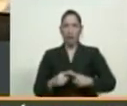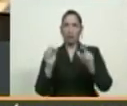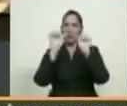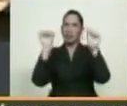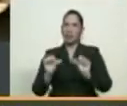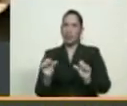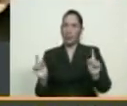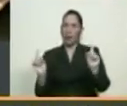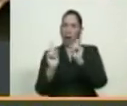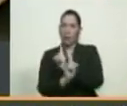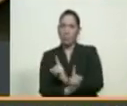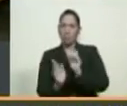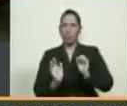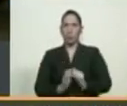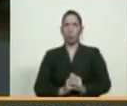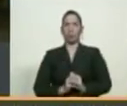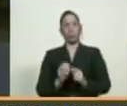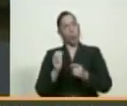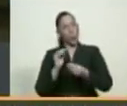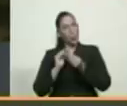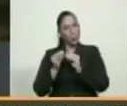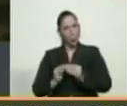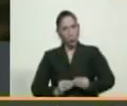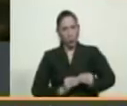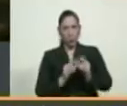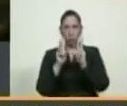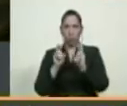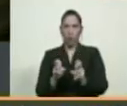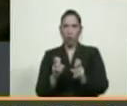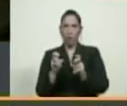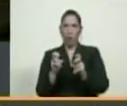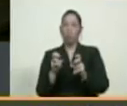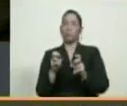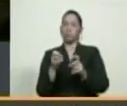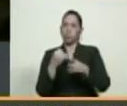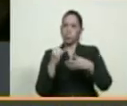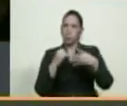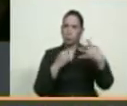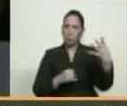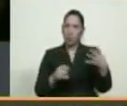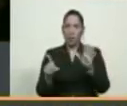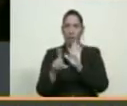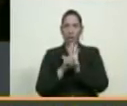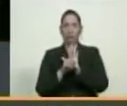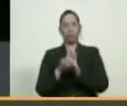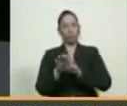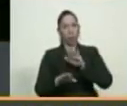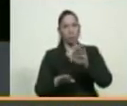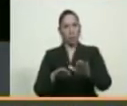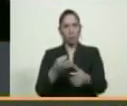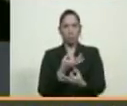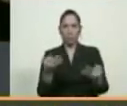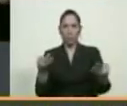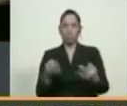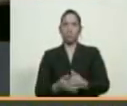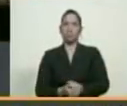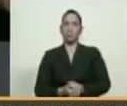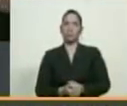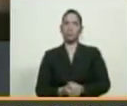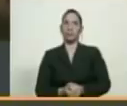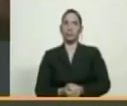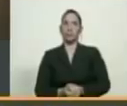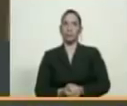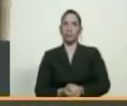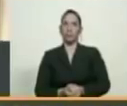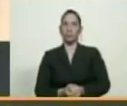con elaboración de nuevos instrumentos legales, ha venido marchando perfectamente bien hasta